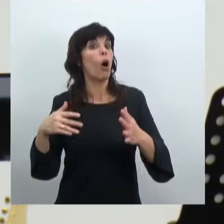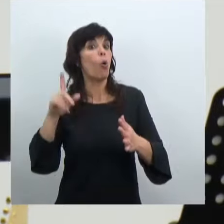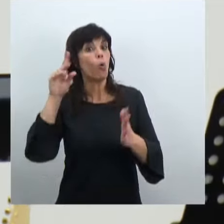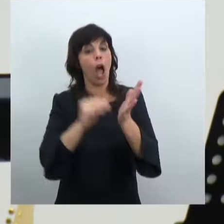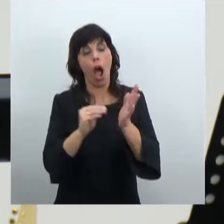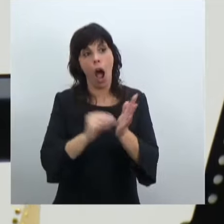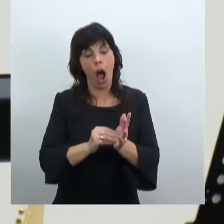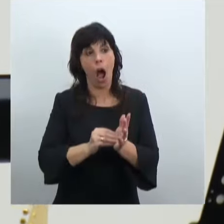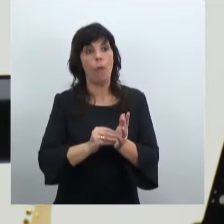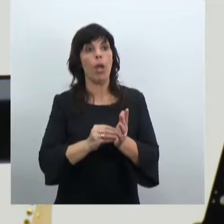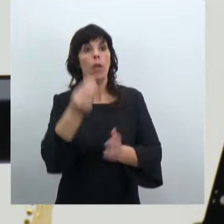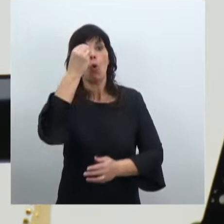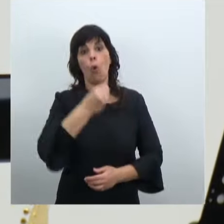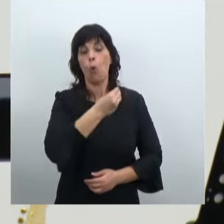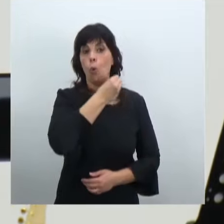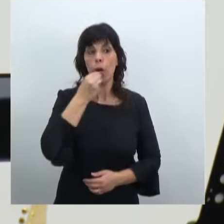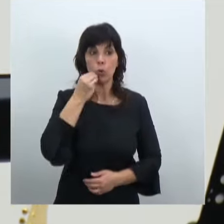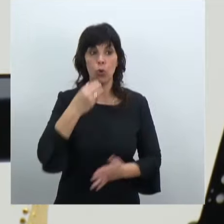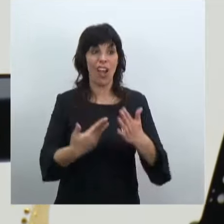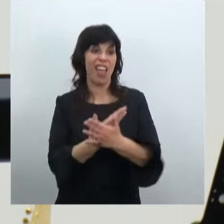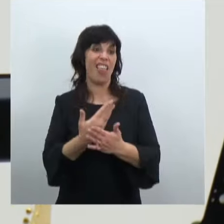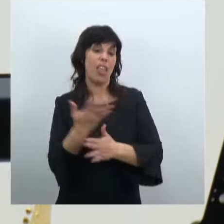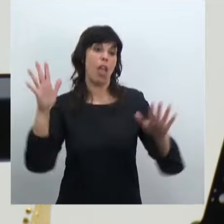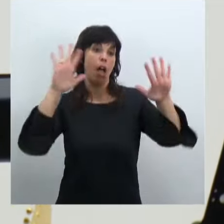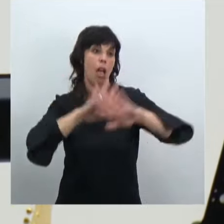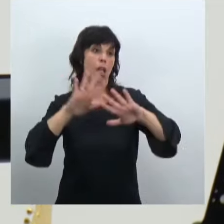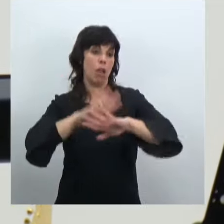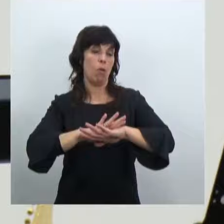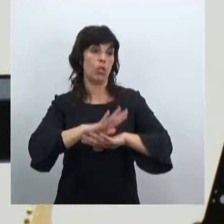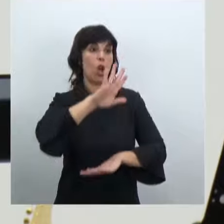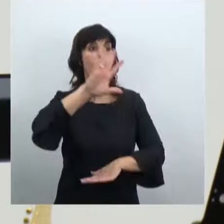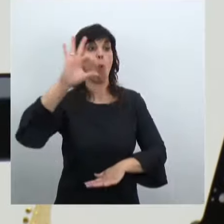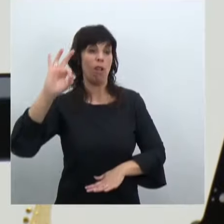Muchos de vosotros me habían acompañado en este ayuno, 40 días, 40 noches. Ok.